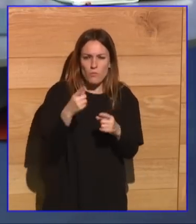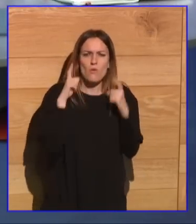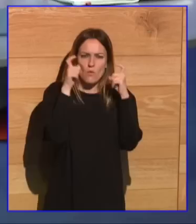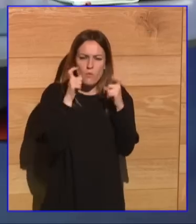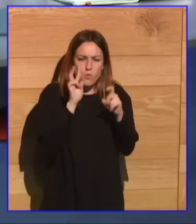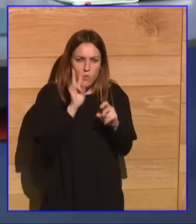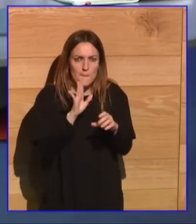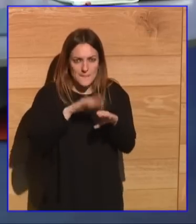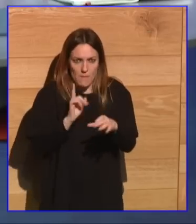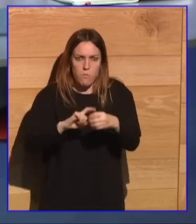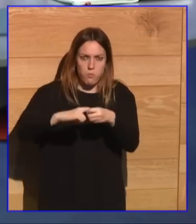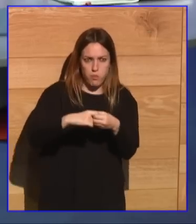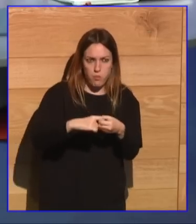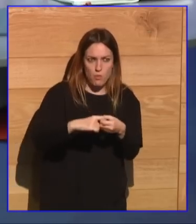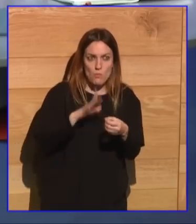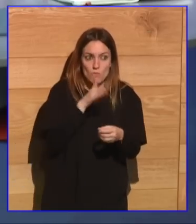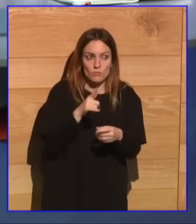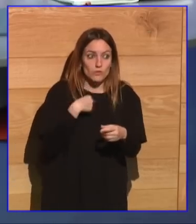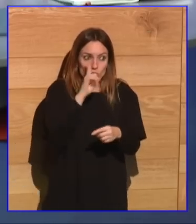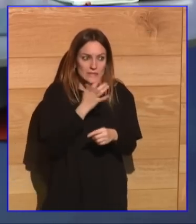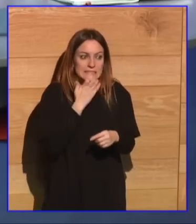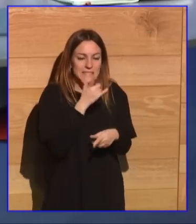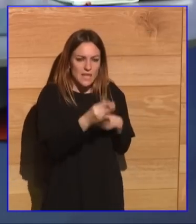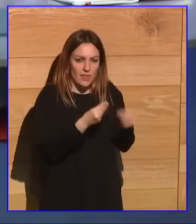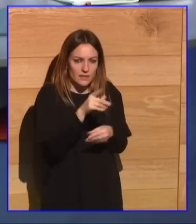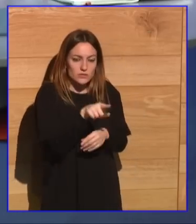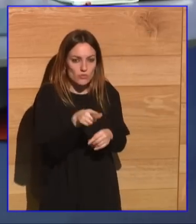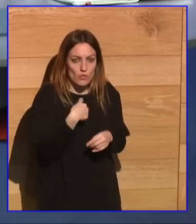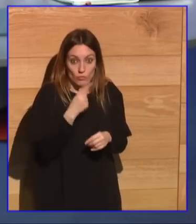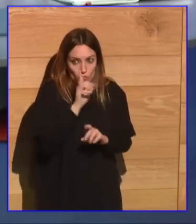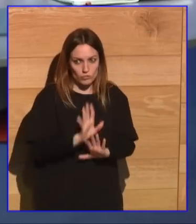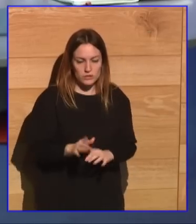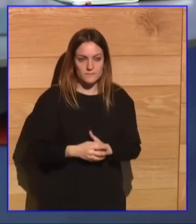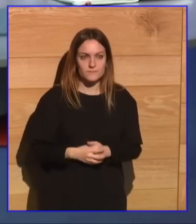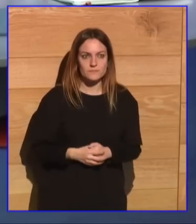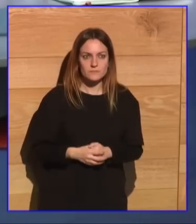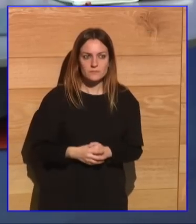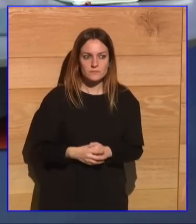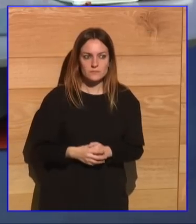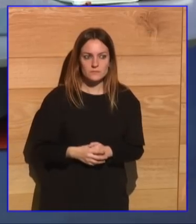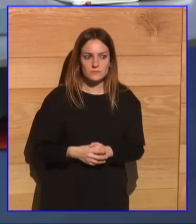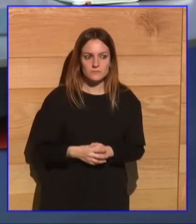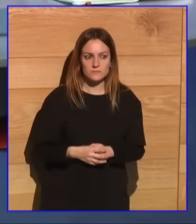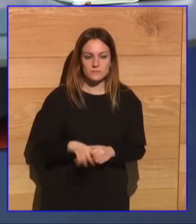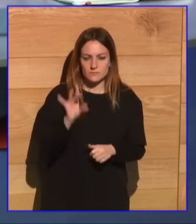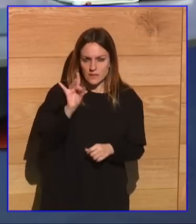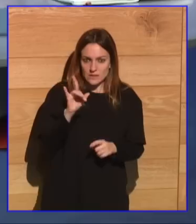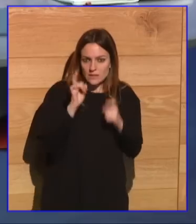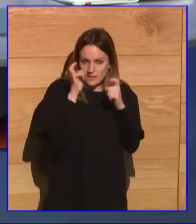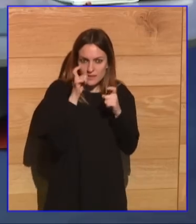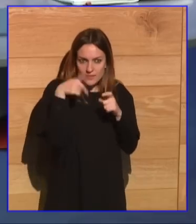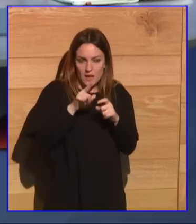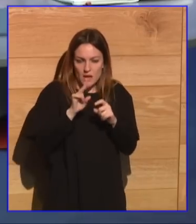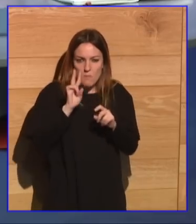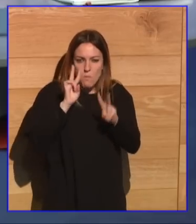manera te integres. No sé por qué lo has hecho, si es que tengo razón en esto. Bueno, sí, tratas efectivamente de que el ojo trabaje.